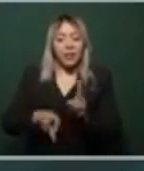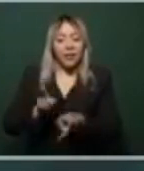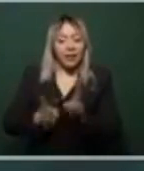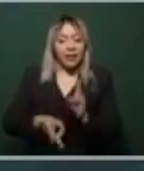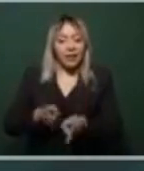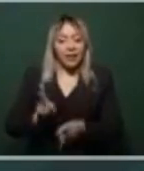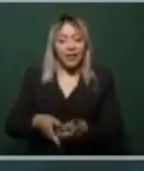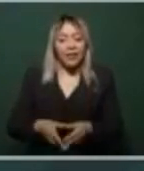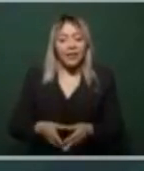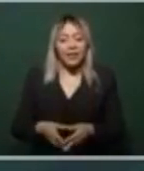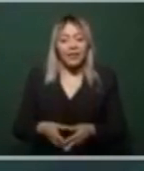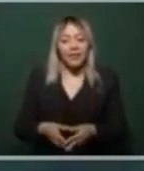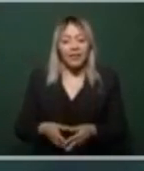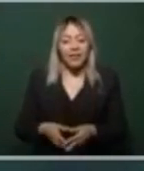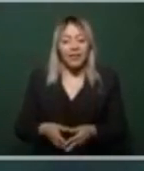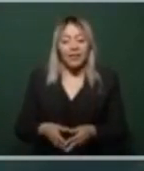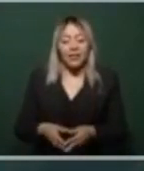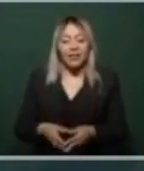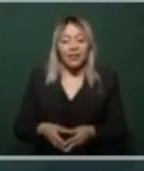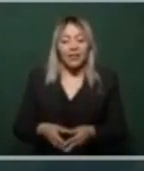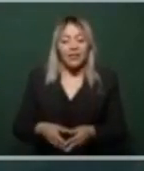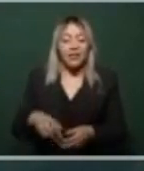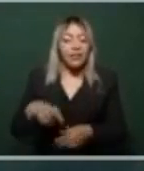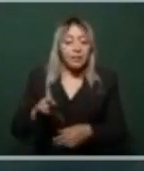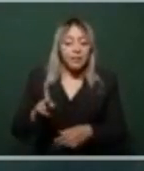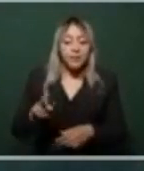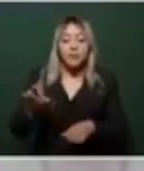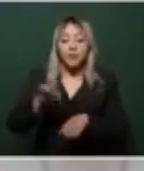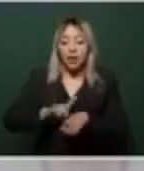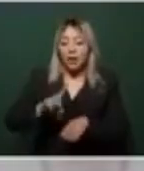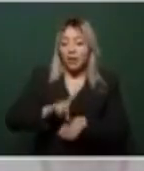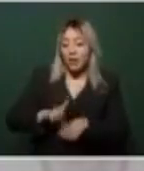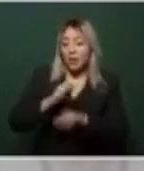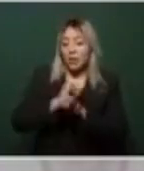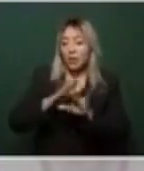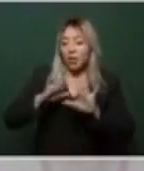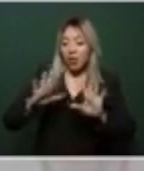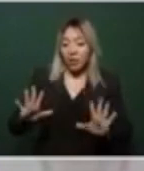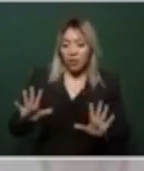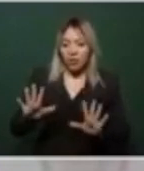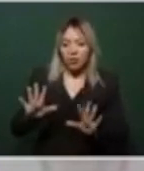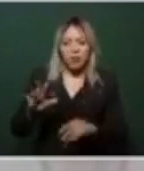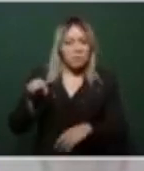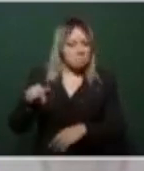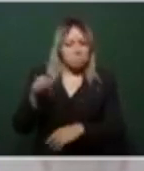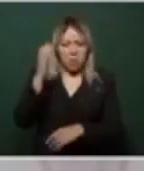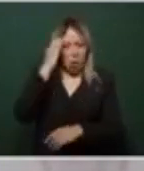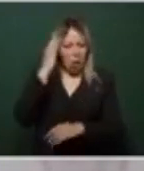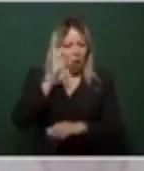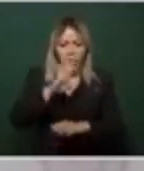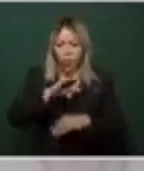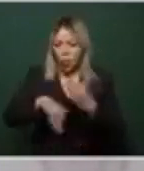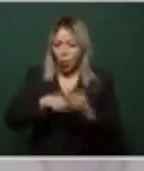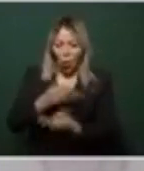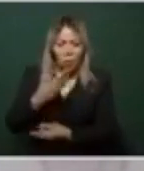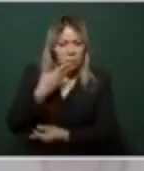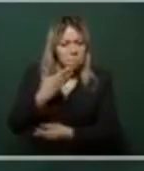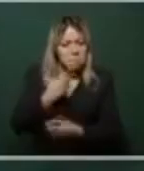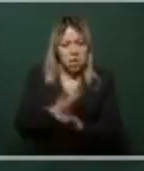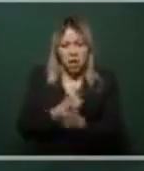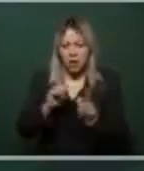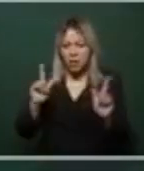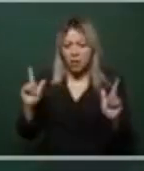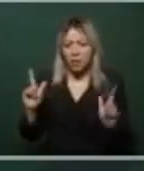todo lo que ustedes sí, recogen, sale aquí sin censura. Yo nada más